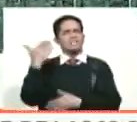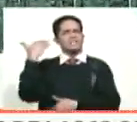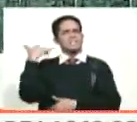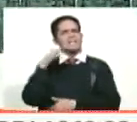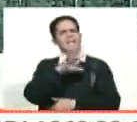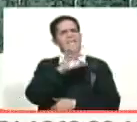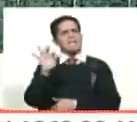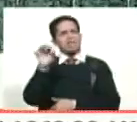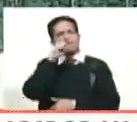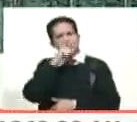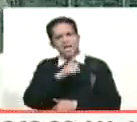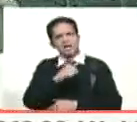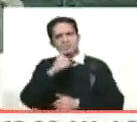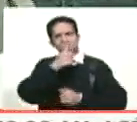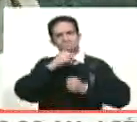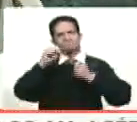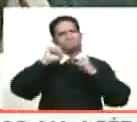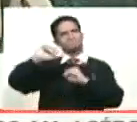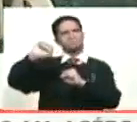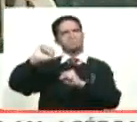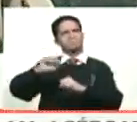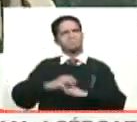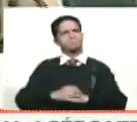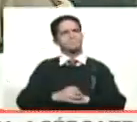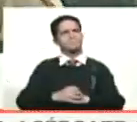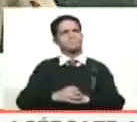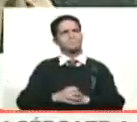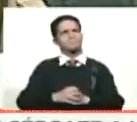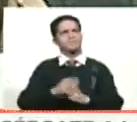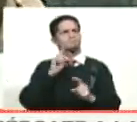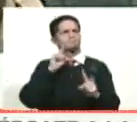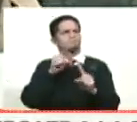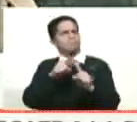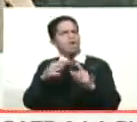resistencia, para las luchas de la libertad